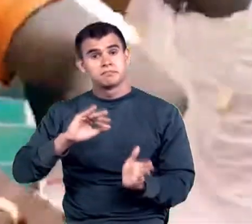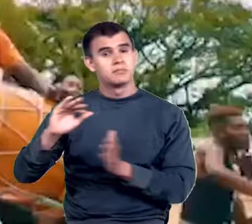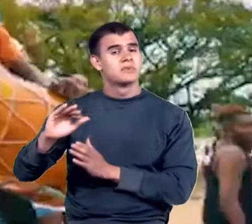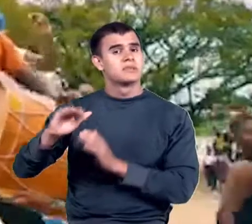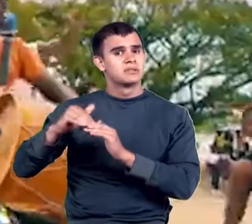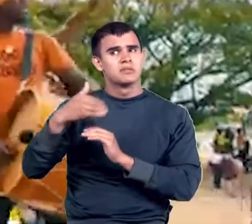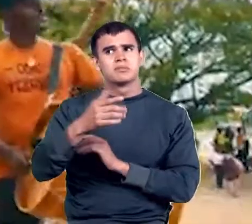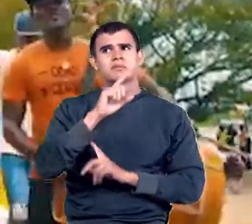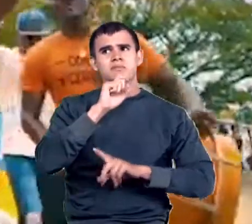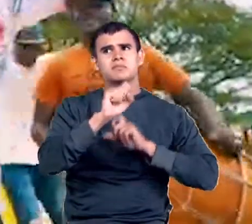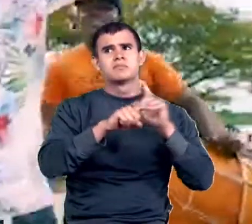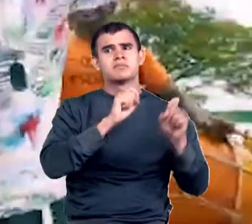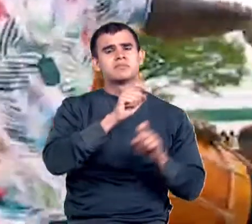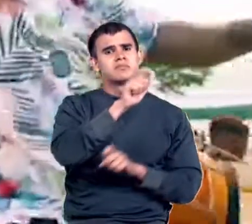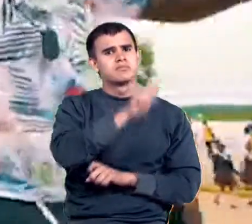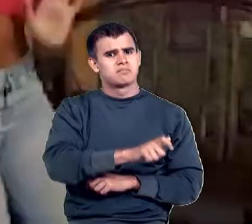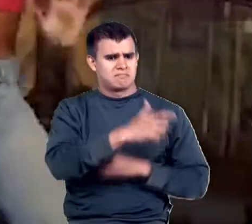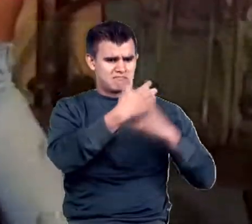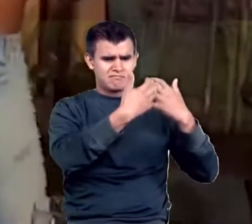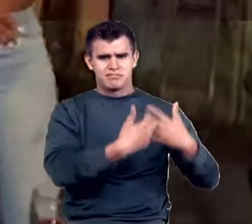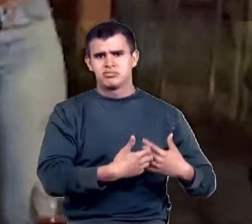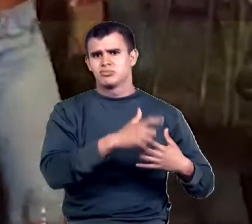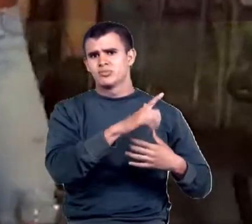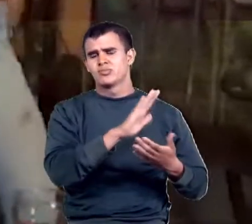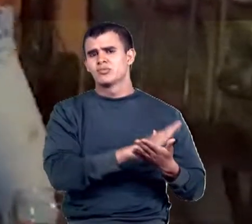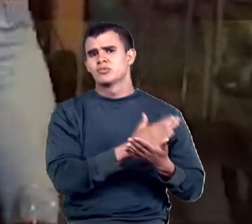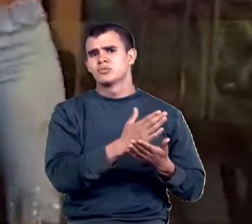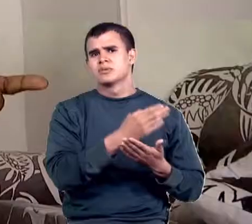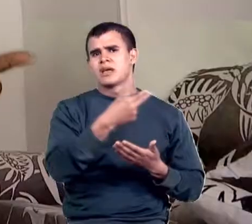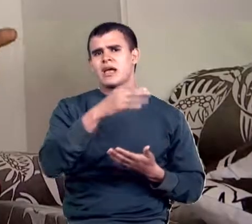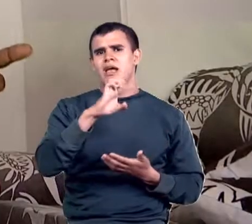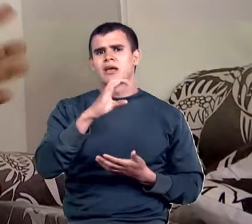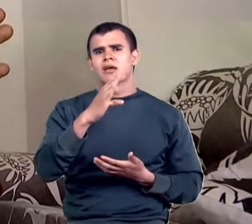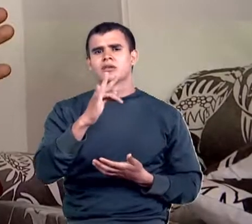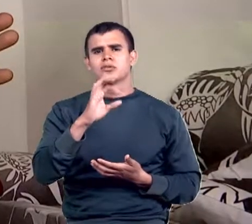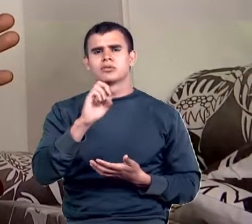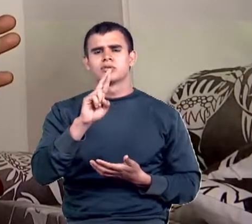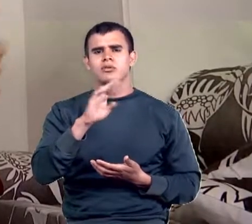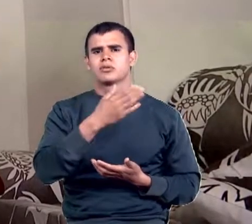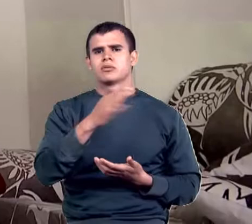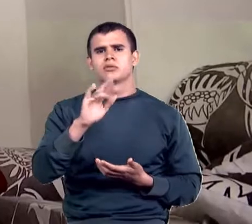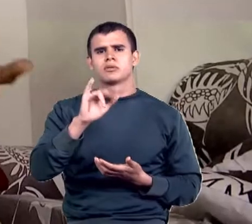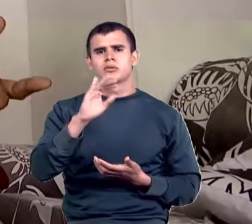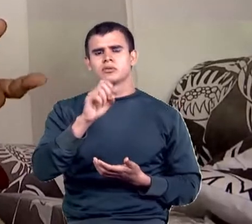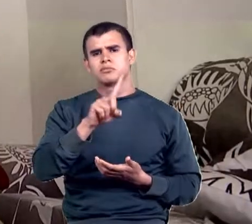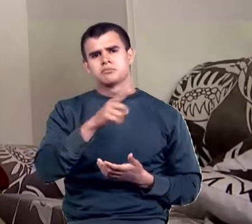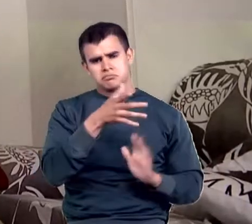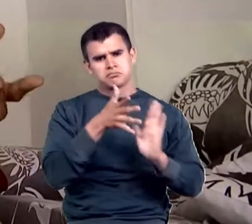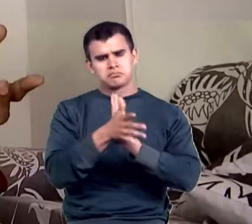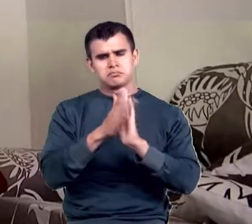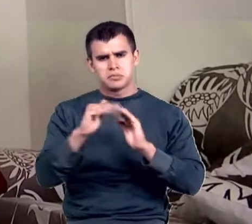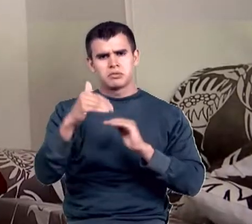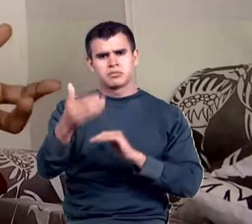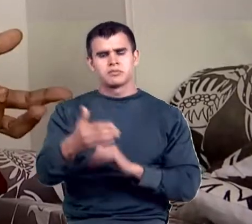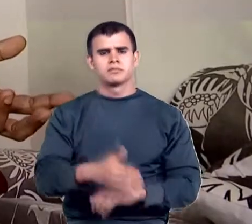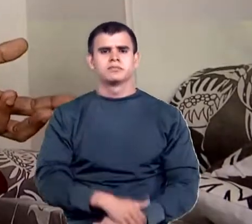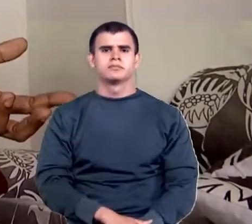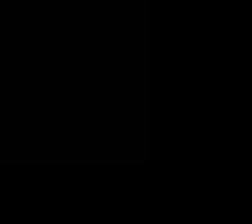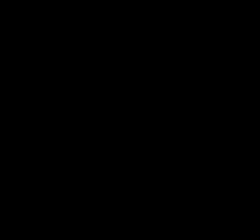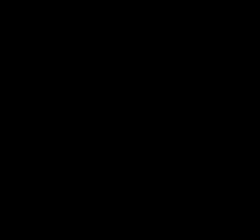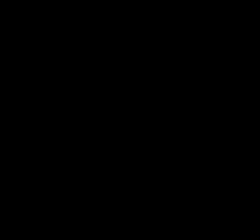frena la producción y el sostenimiento económico. Al volver de comerciales, el músico y productor chocoano Alexis Ríos nos habla sobre el panorama.